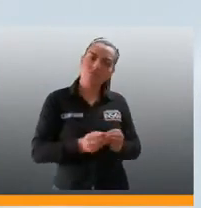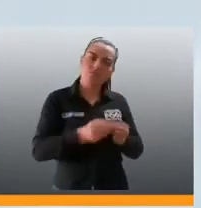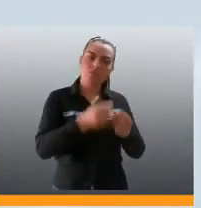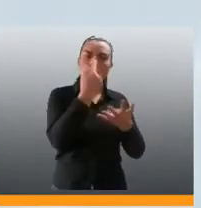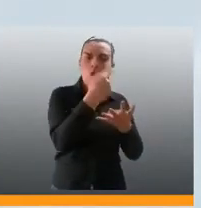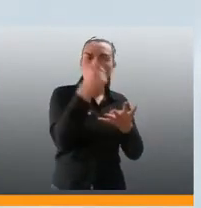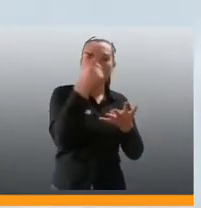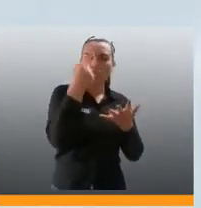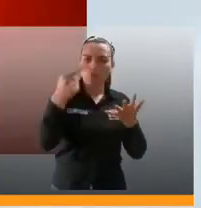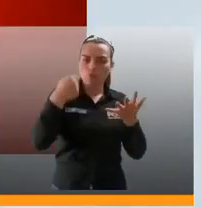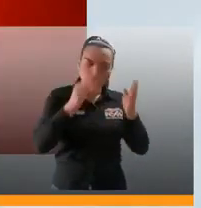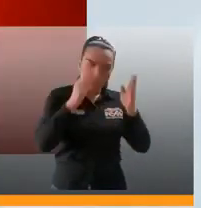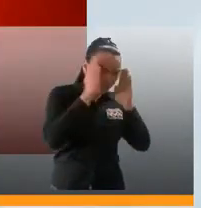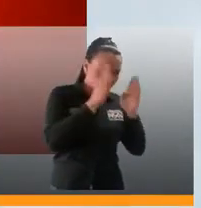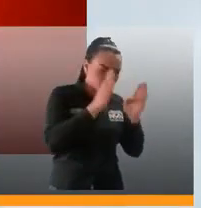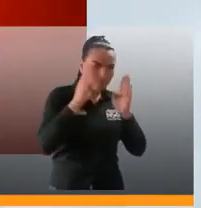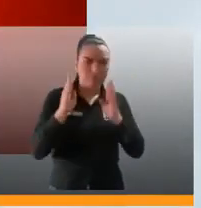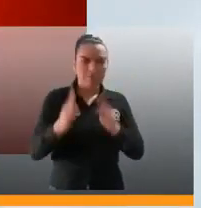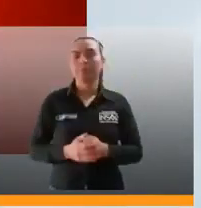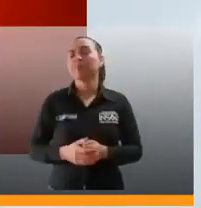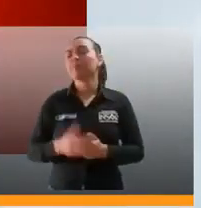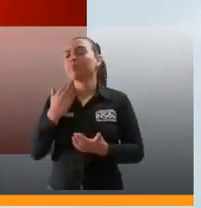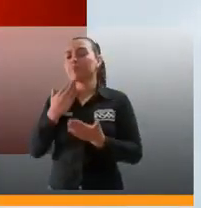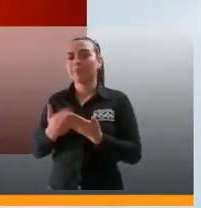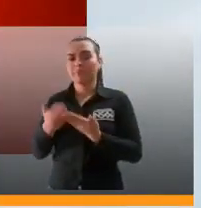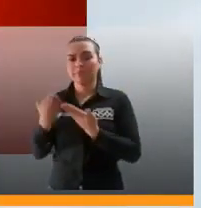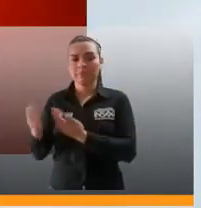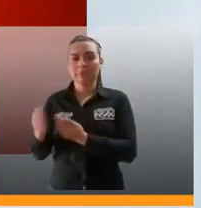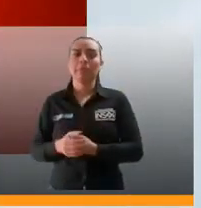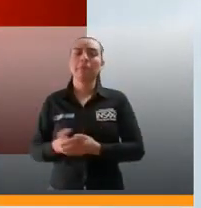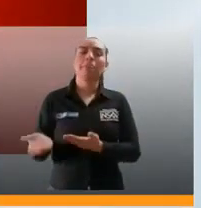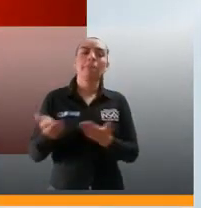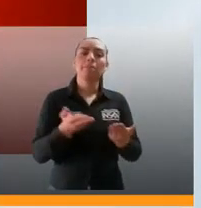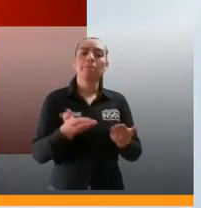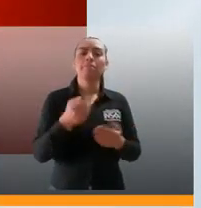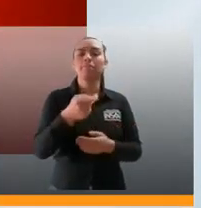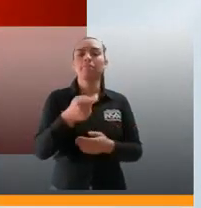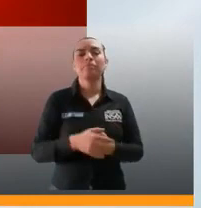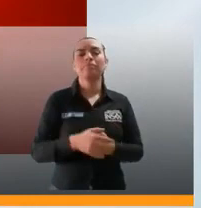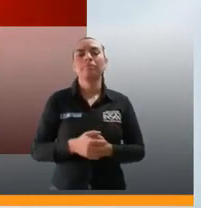Gracias, Adriana. Bueno, continuemos con la otra,